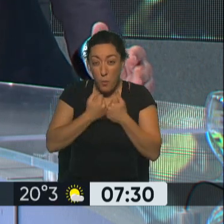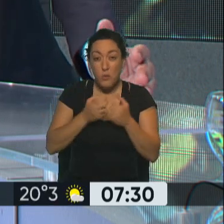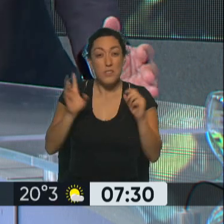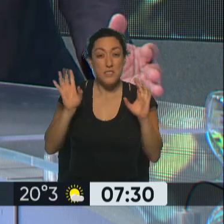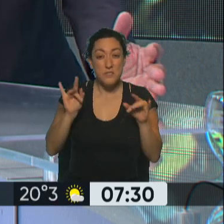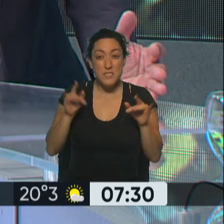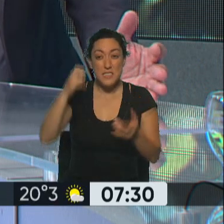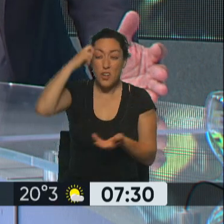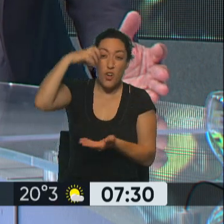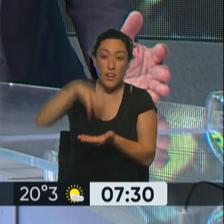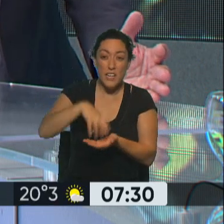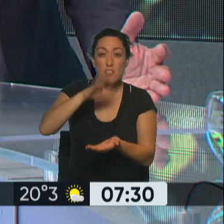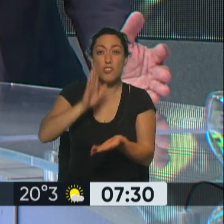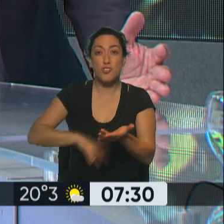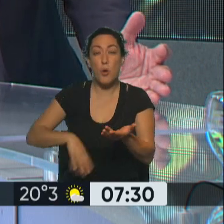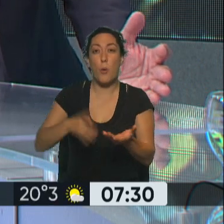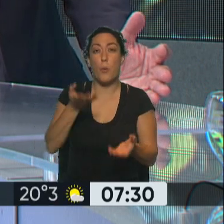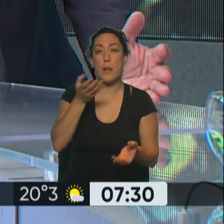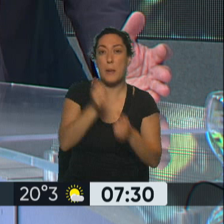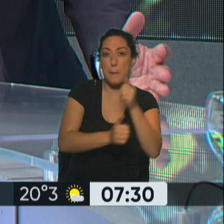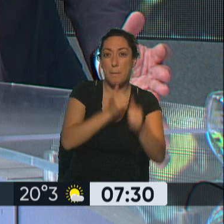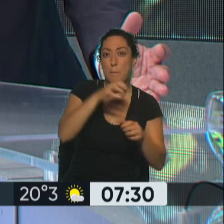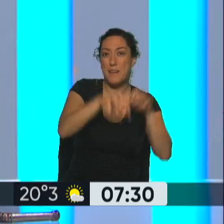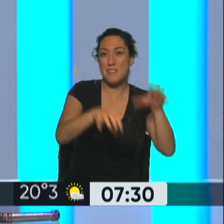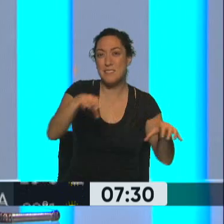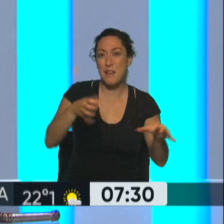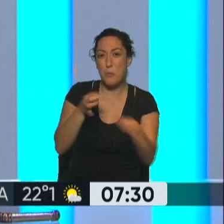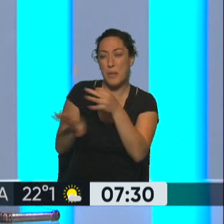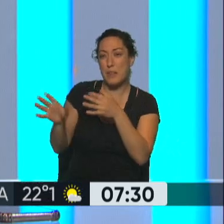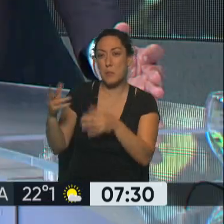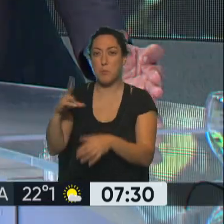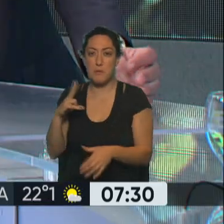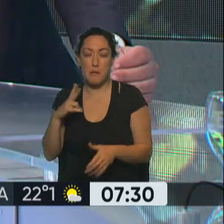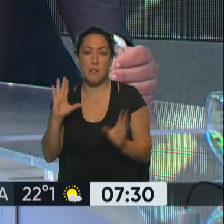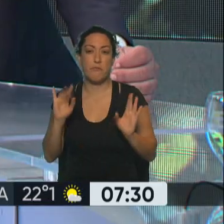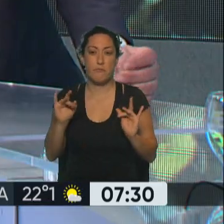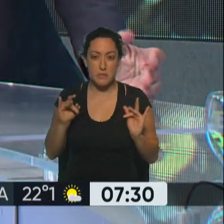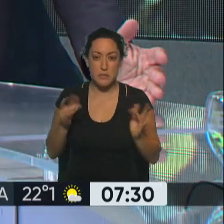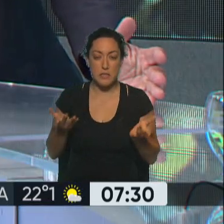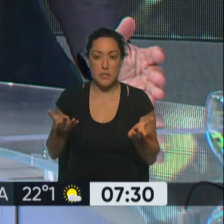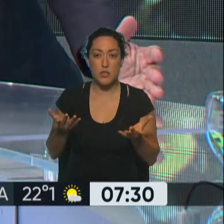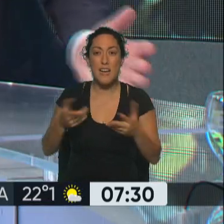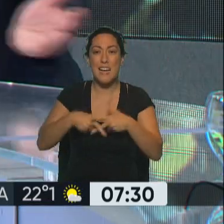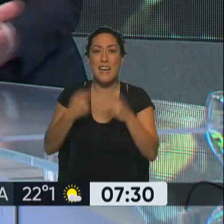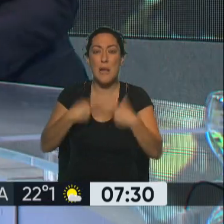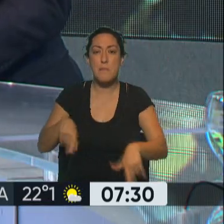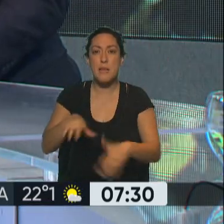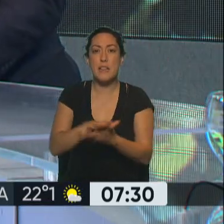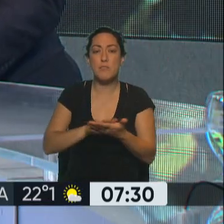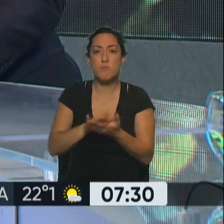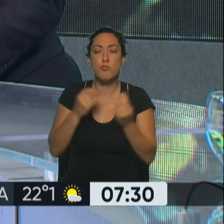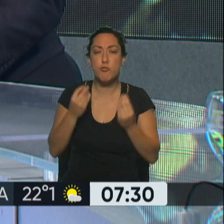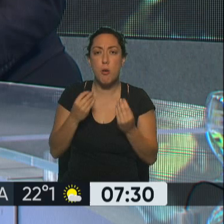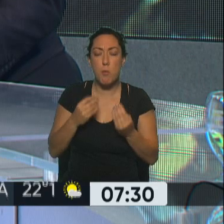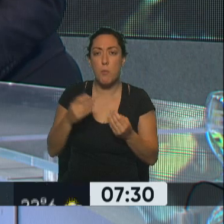en el Congreso para privatizar empresas. Seguro. Bueno, ¿qué mecanismo va a usar? Porque se lo ve muy firme